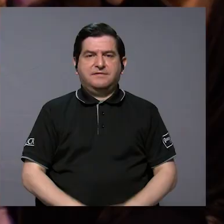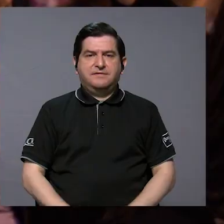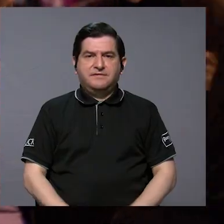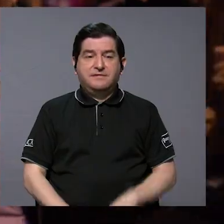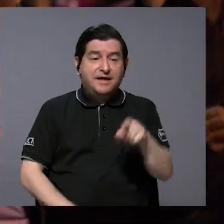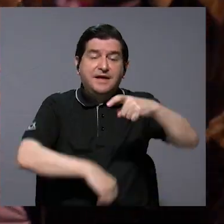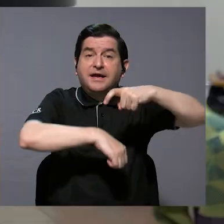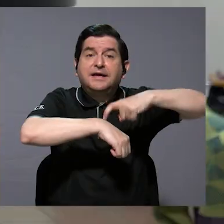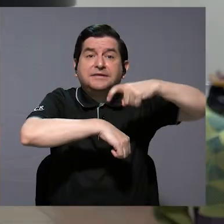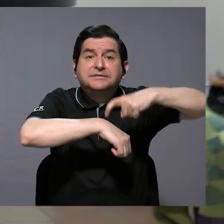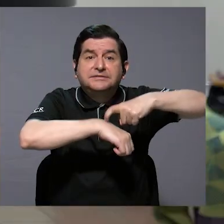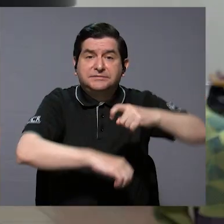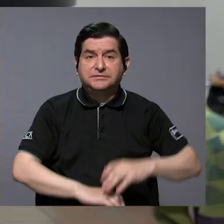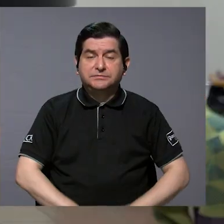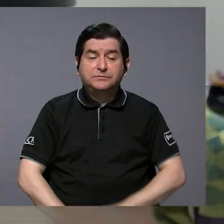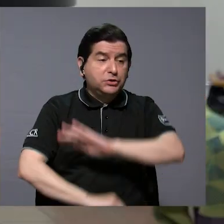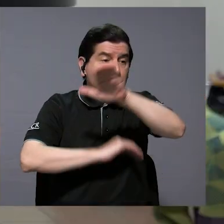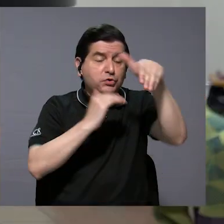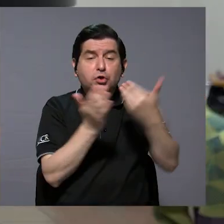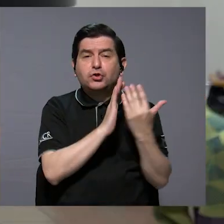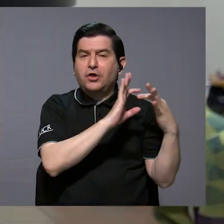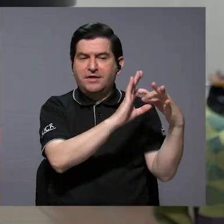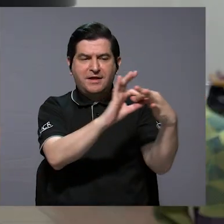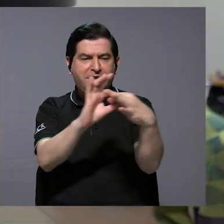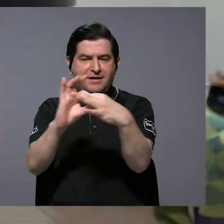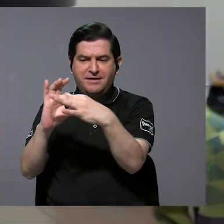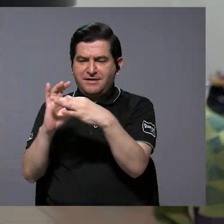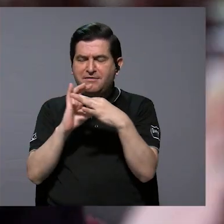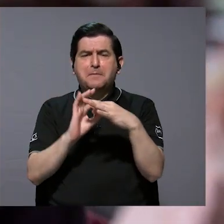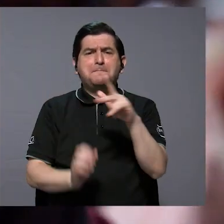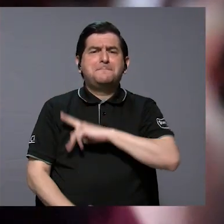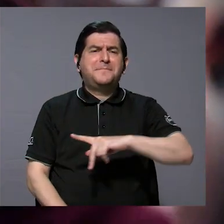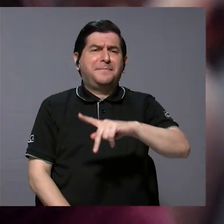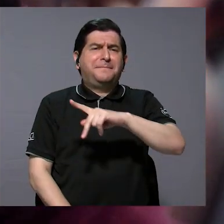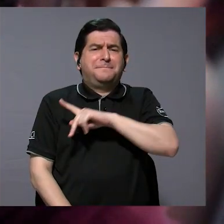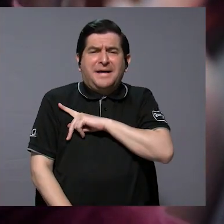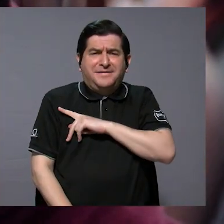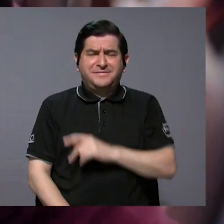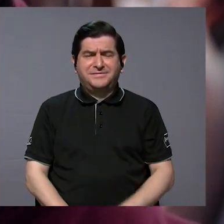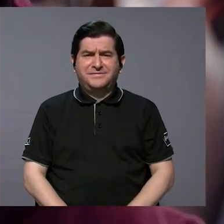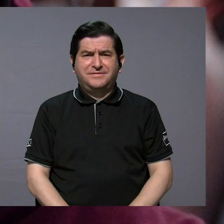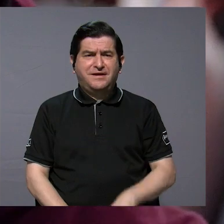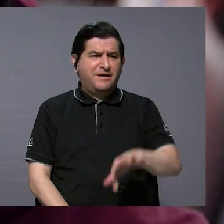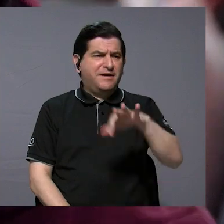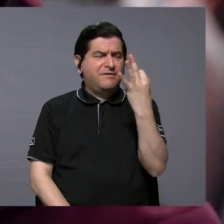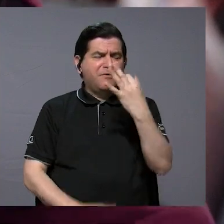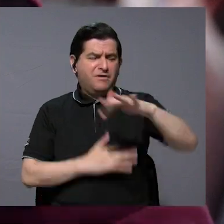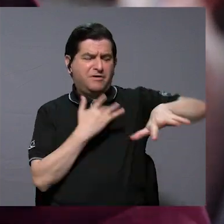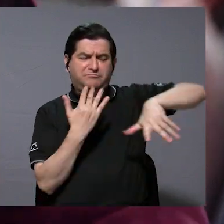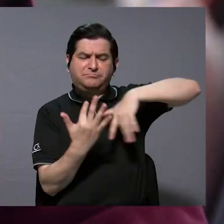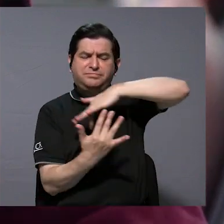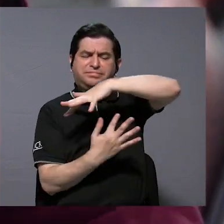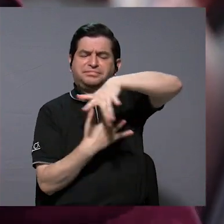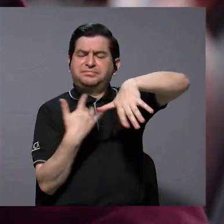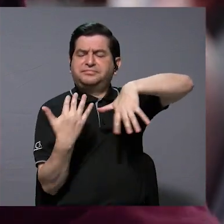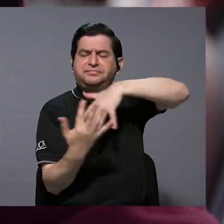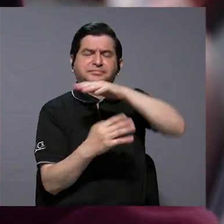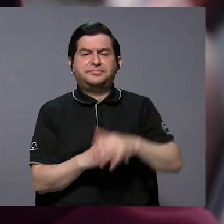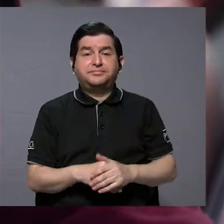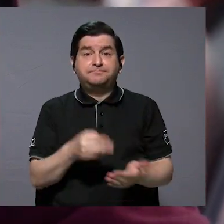atraviesa la vida y a partir de ese momento todas las relaciones personales, las formas en las